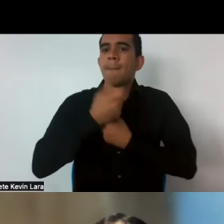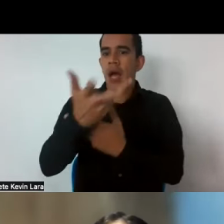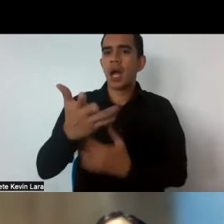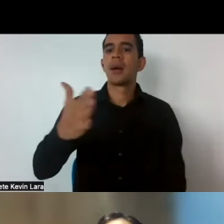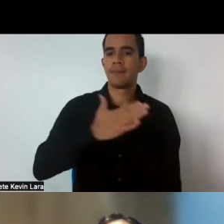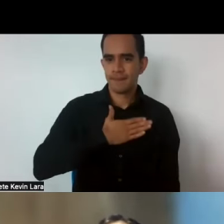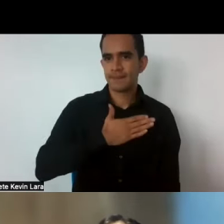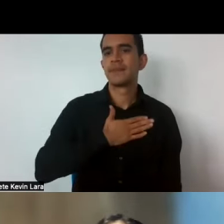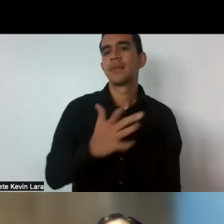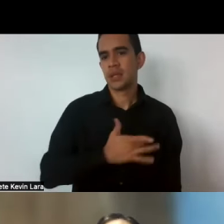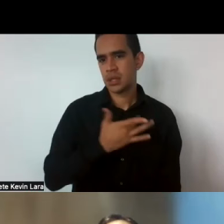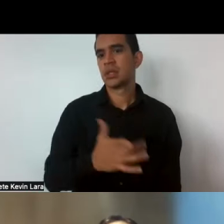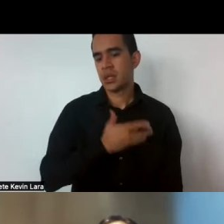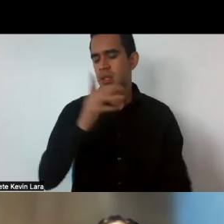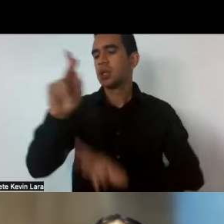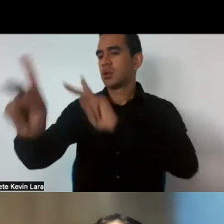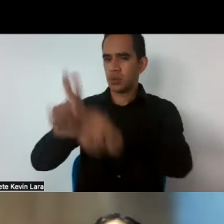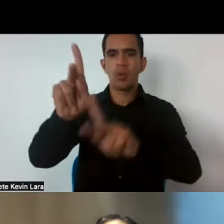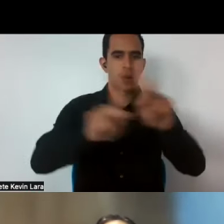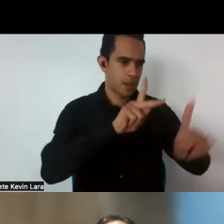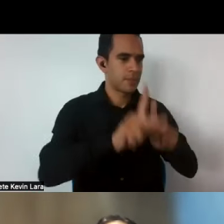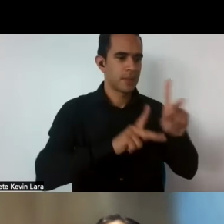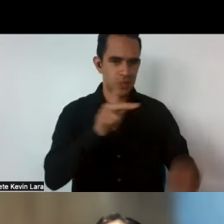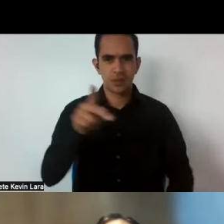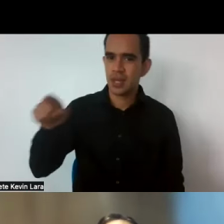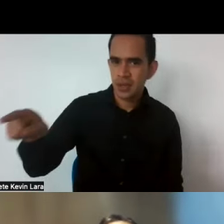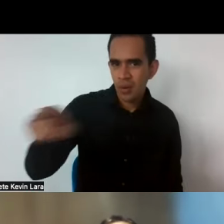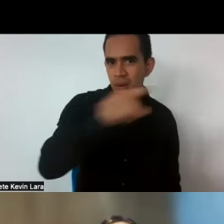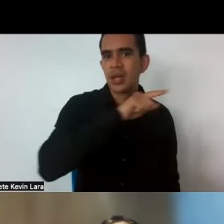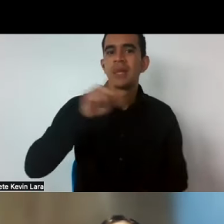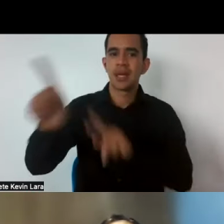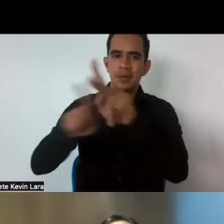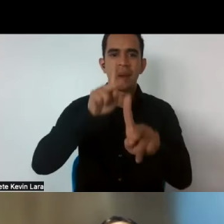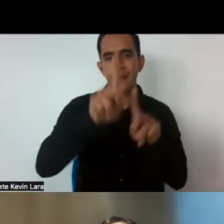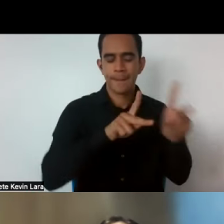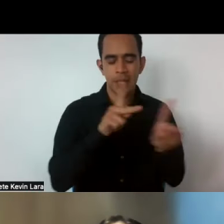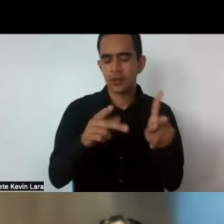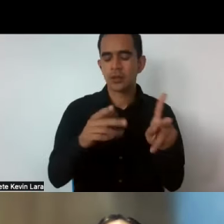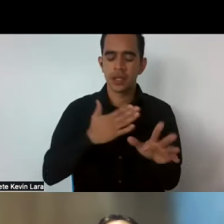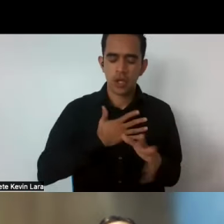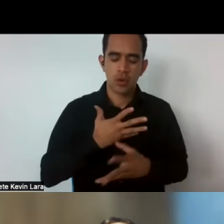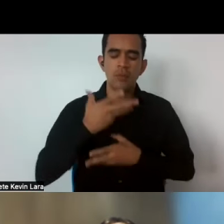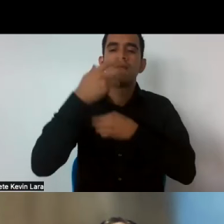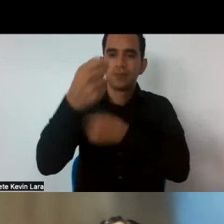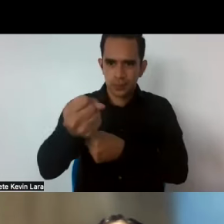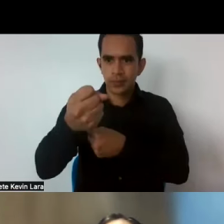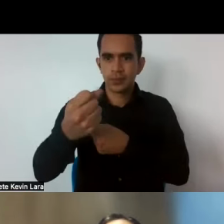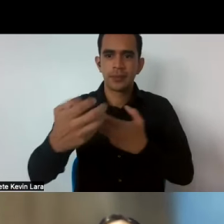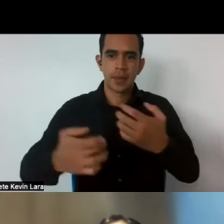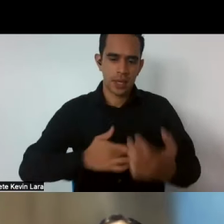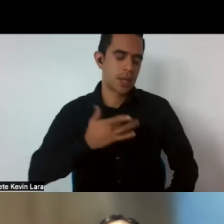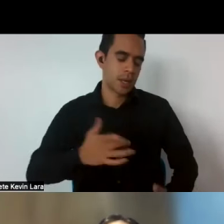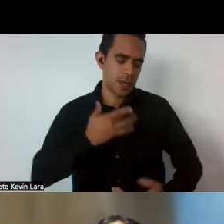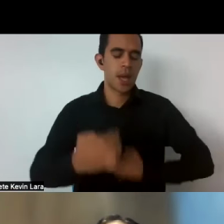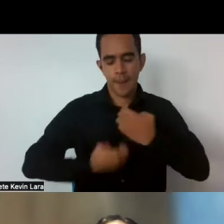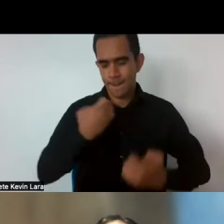sentimos con las personas indicadas o las personas que nosotros queremos compartir ese sentimiento.